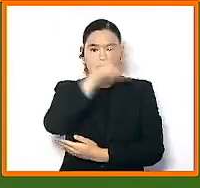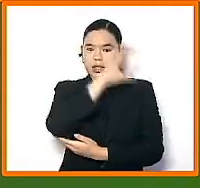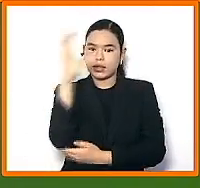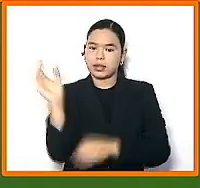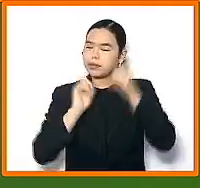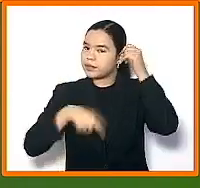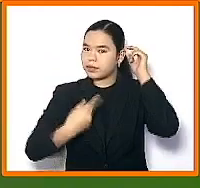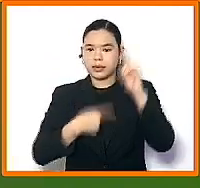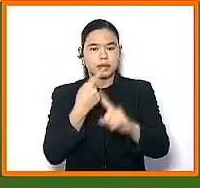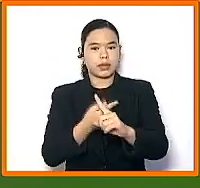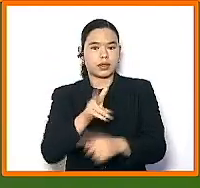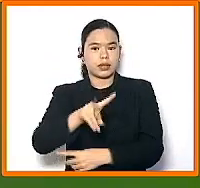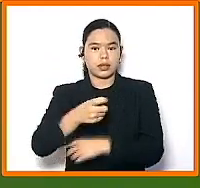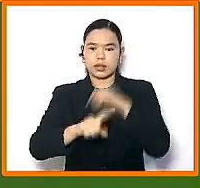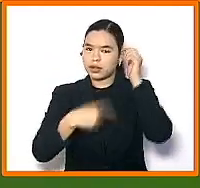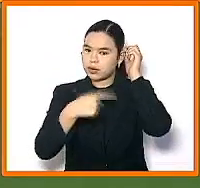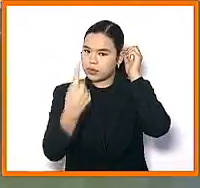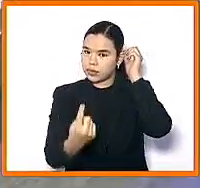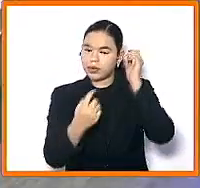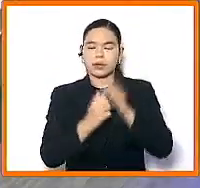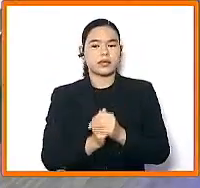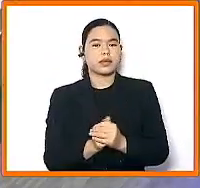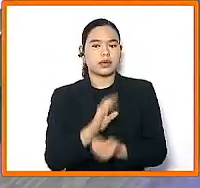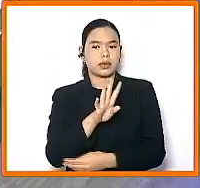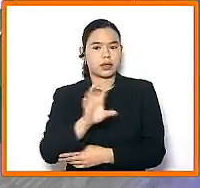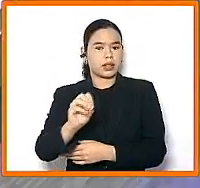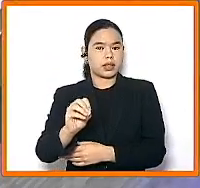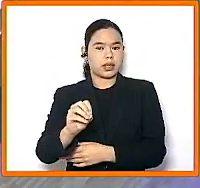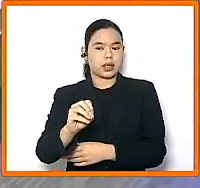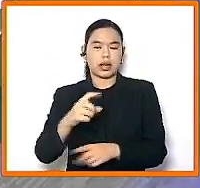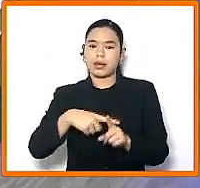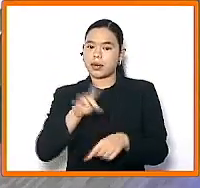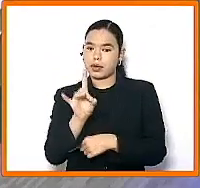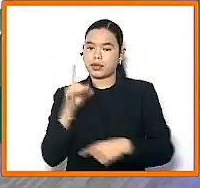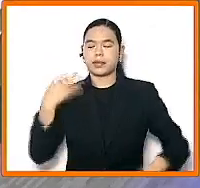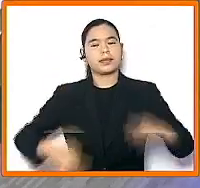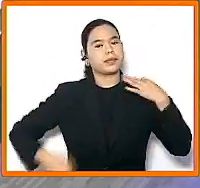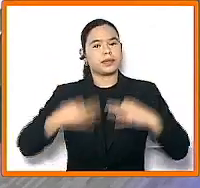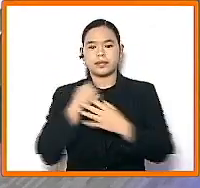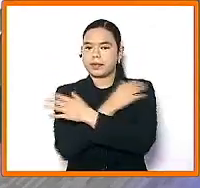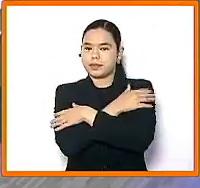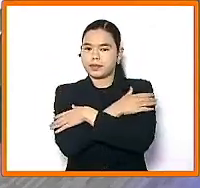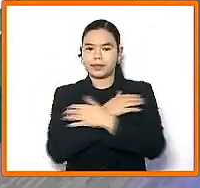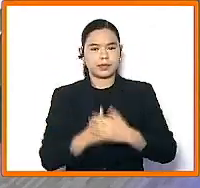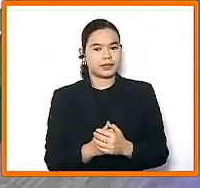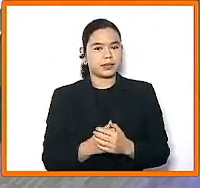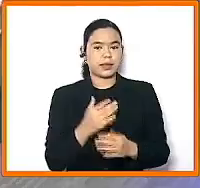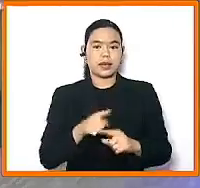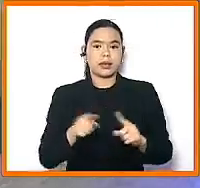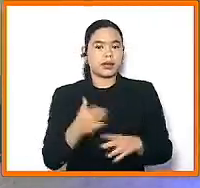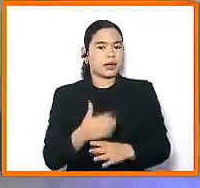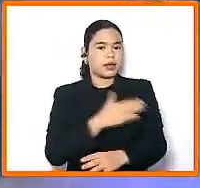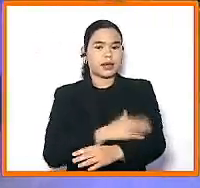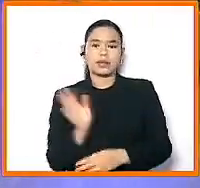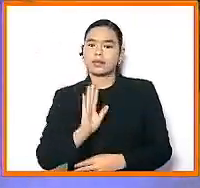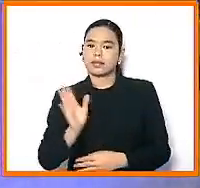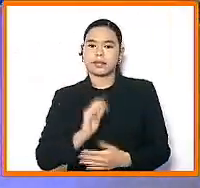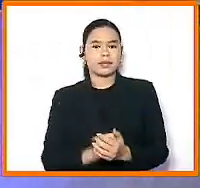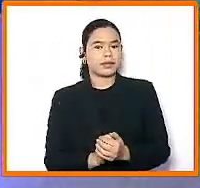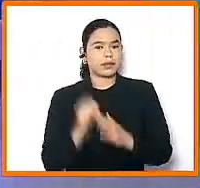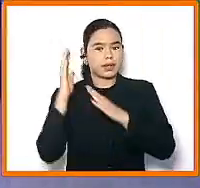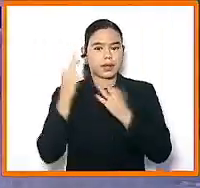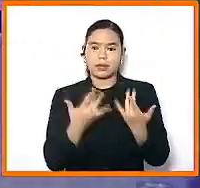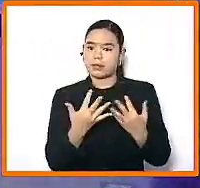cielo. Para Multi-X, 2X. Para más 1, 40 más 8. Muchas felicidades. Pero antes de despedirnos,